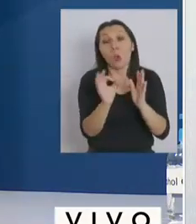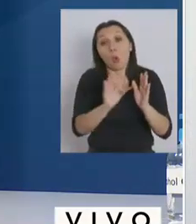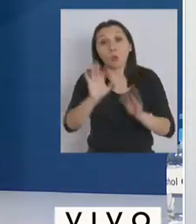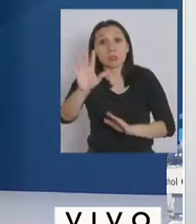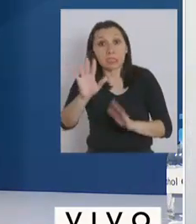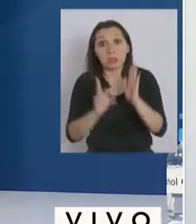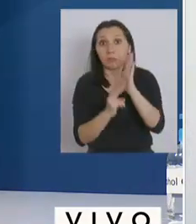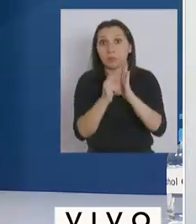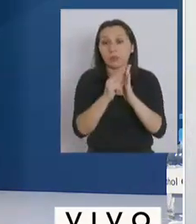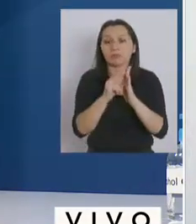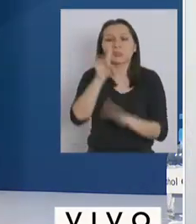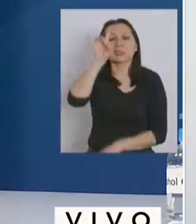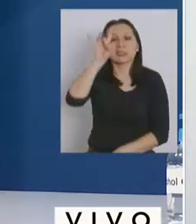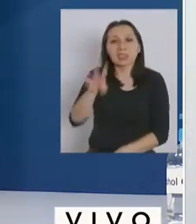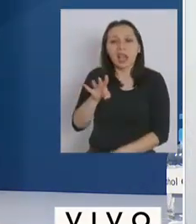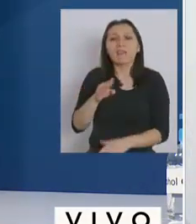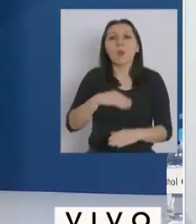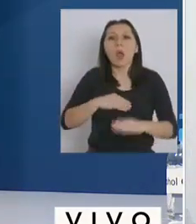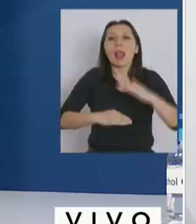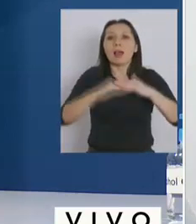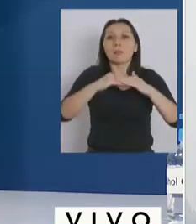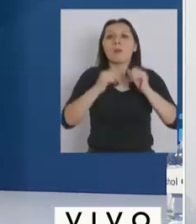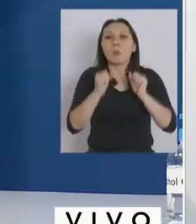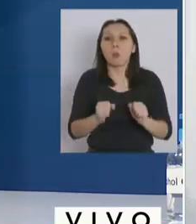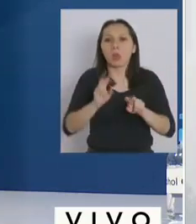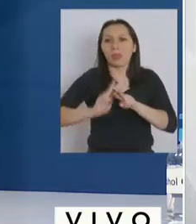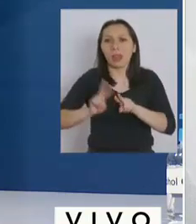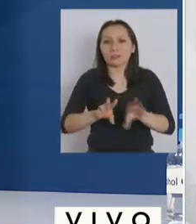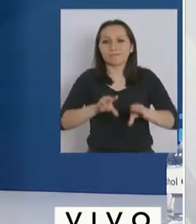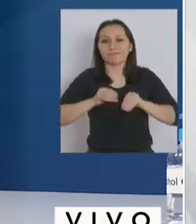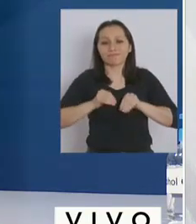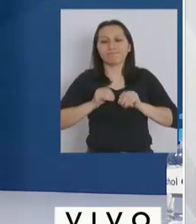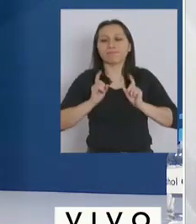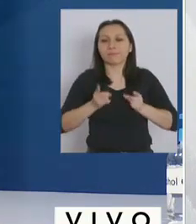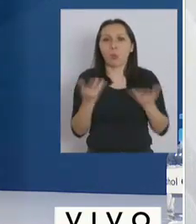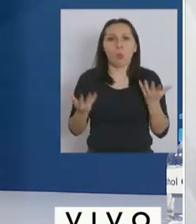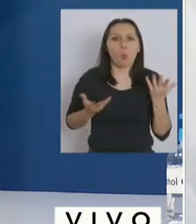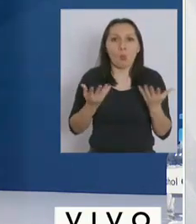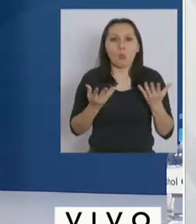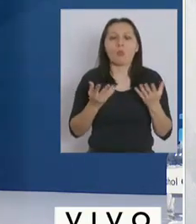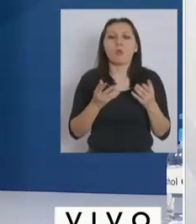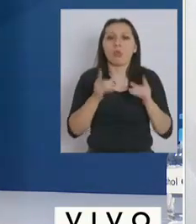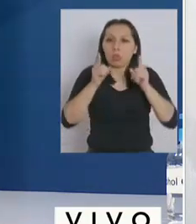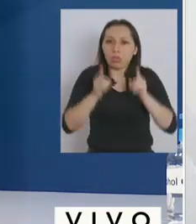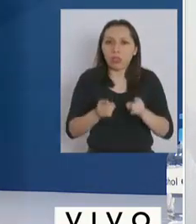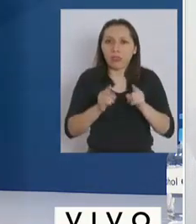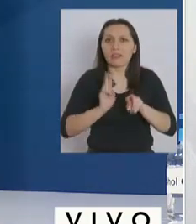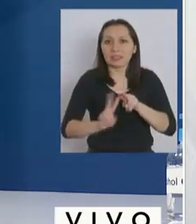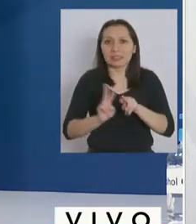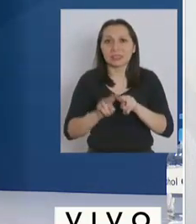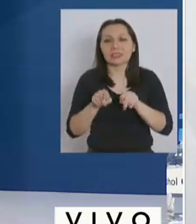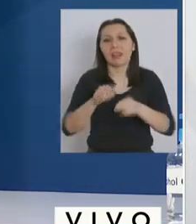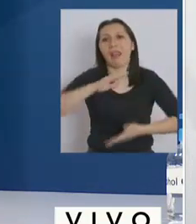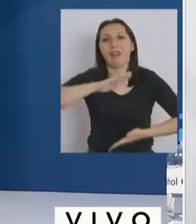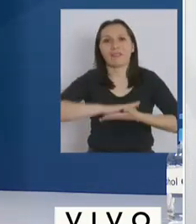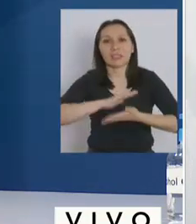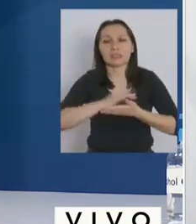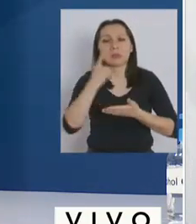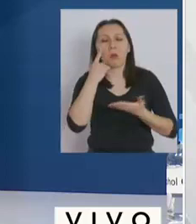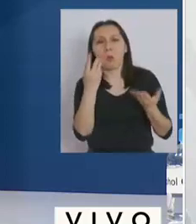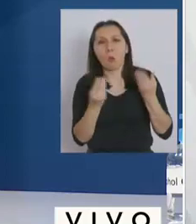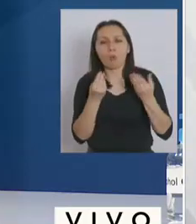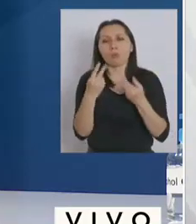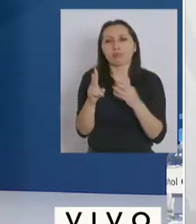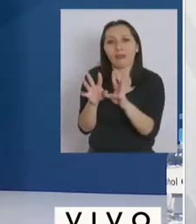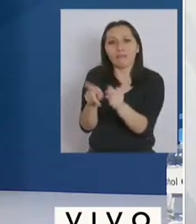5, sabe cuáles son las medidas que debe adoptar y la forma en que se debe desarrollar esta fiesta junto